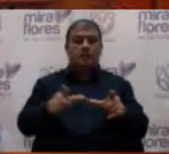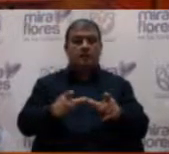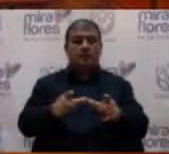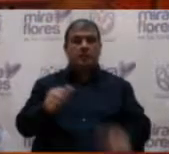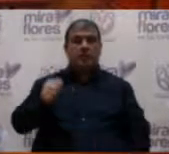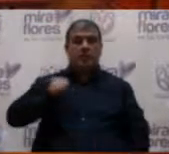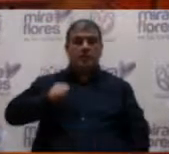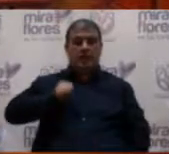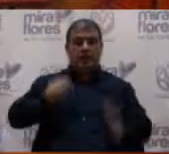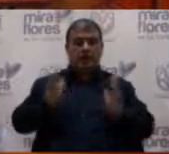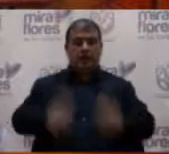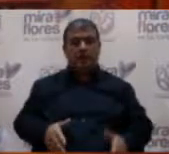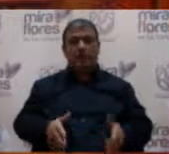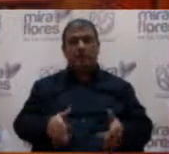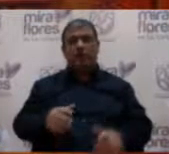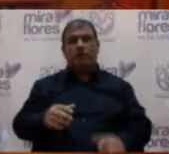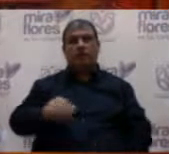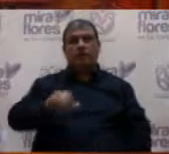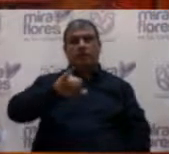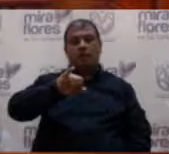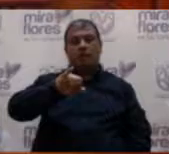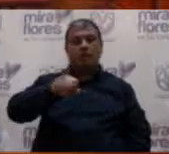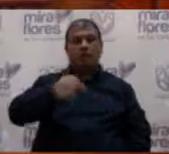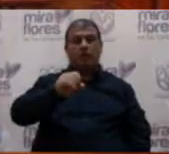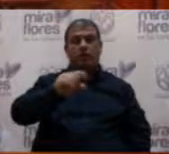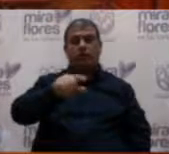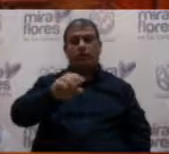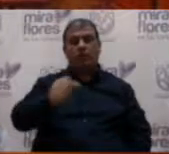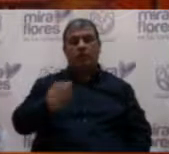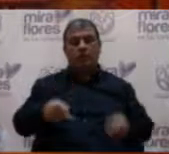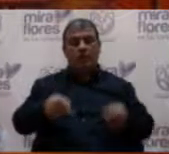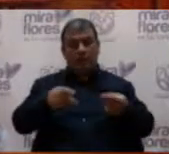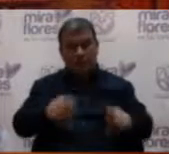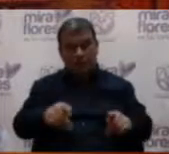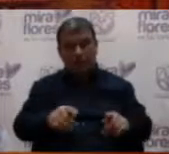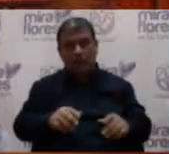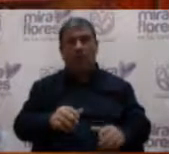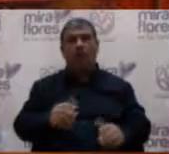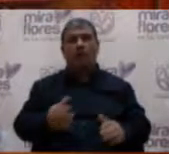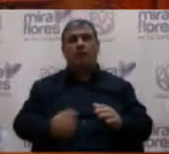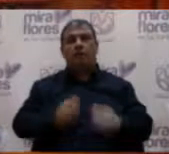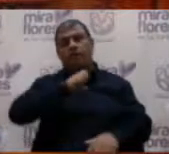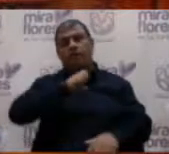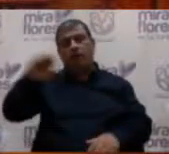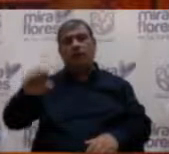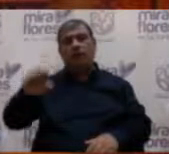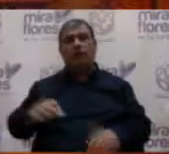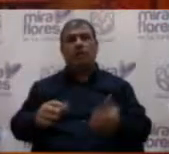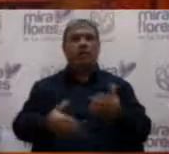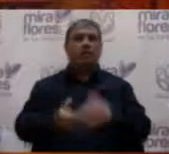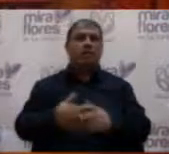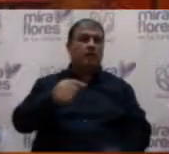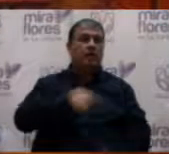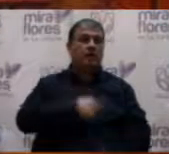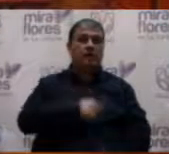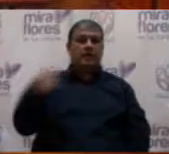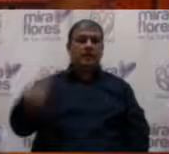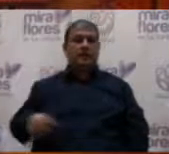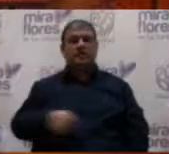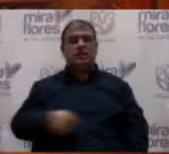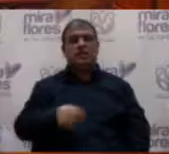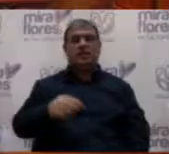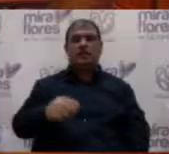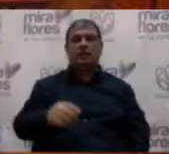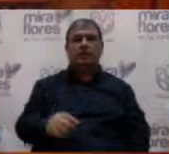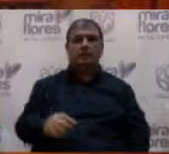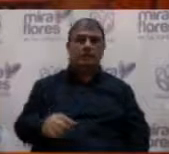de Miraflores, Jorge Vicente Martín Muñoz Wells, y autoriza su viaje a la ciudad de Jinchuan, de la República Popular de